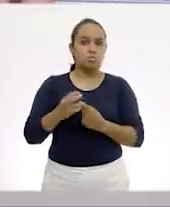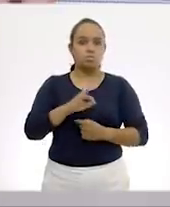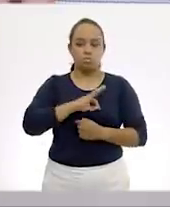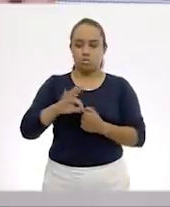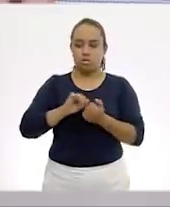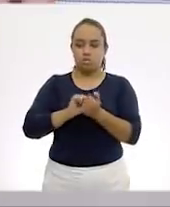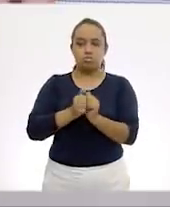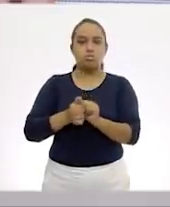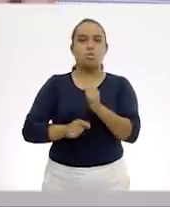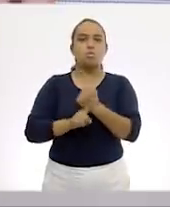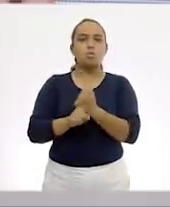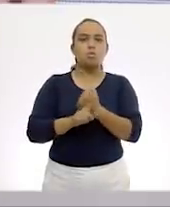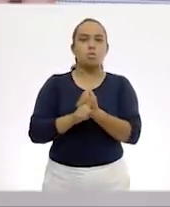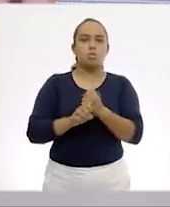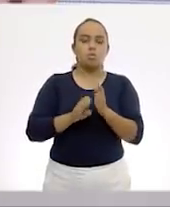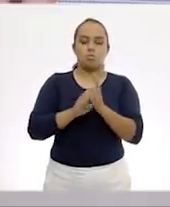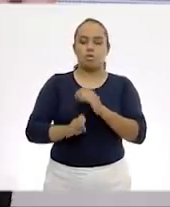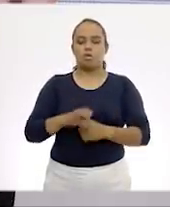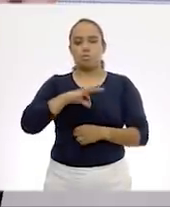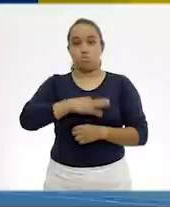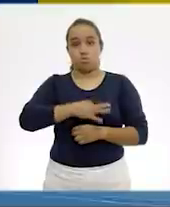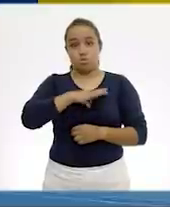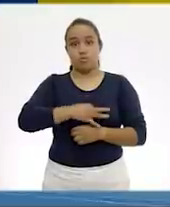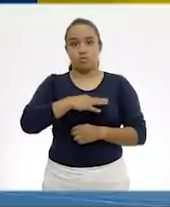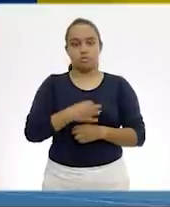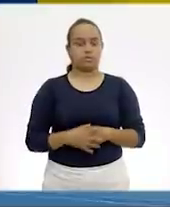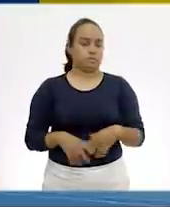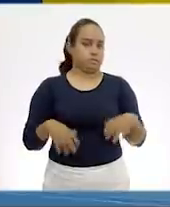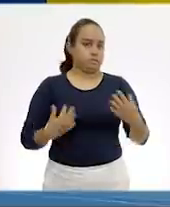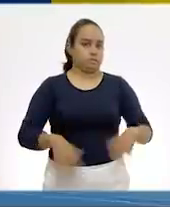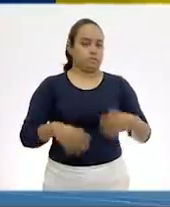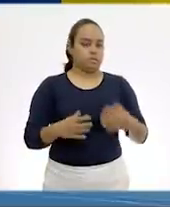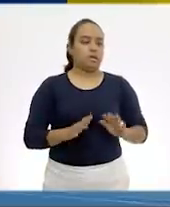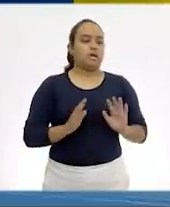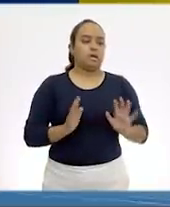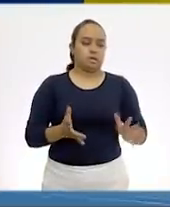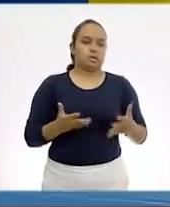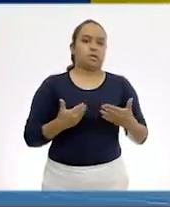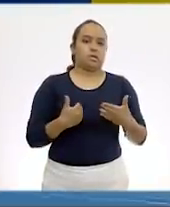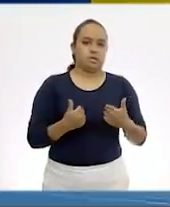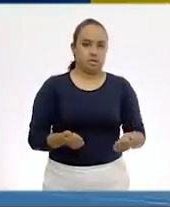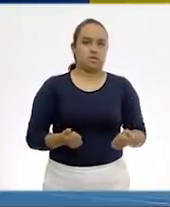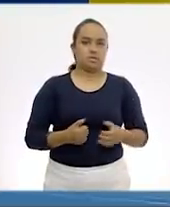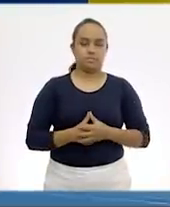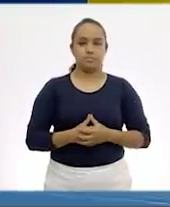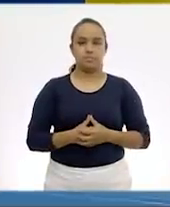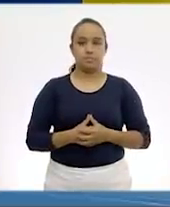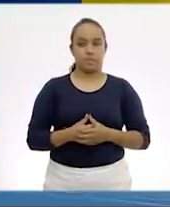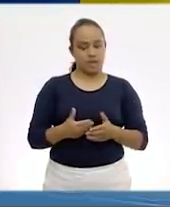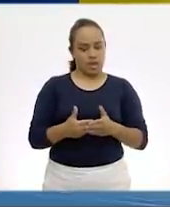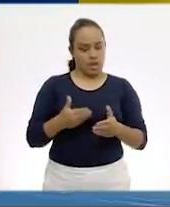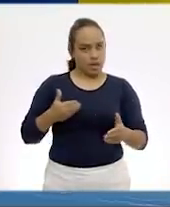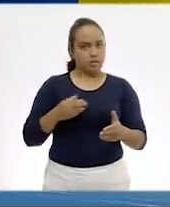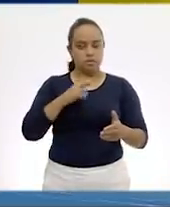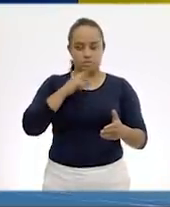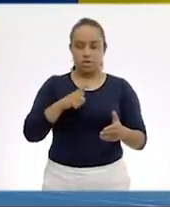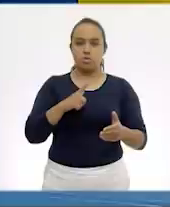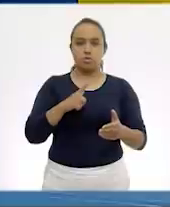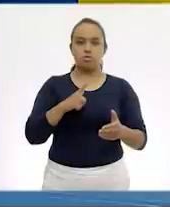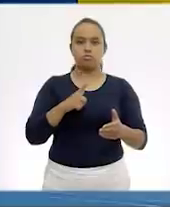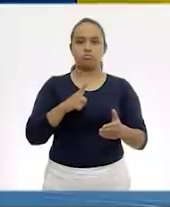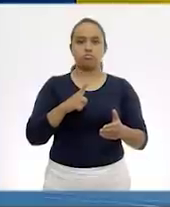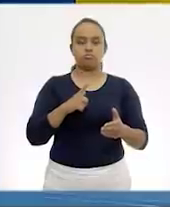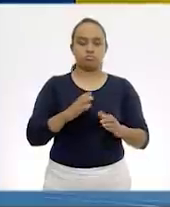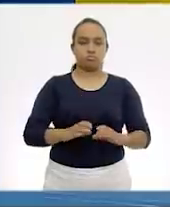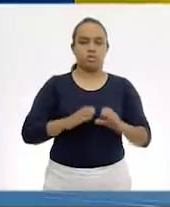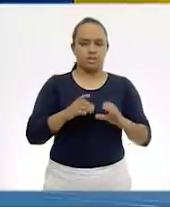ocasionar otros problemas como infecciones. Híjole, ahora sí ya entendí, maestro. Para prevenir esas situaciones